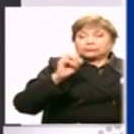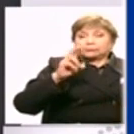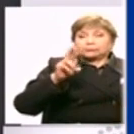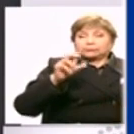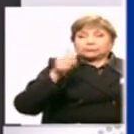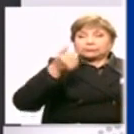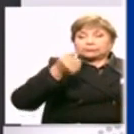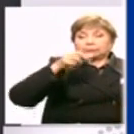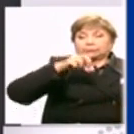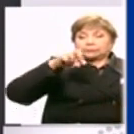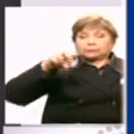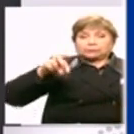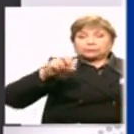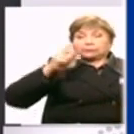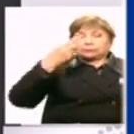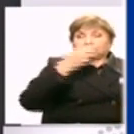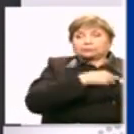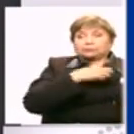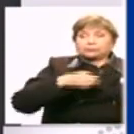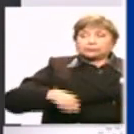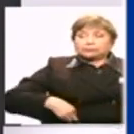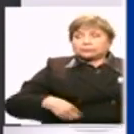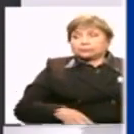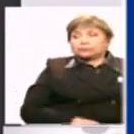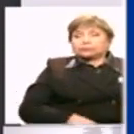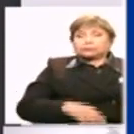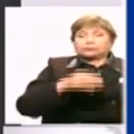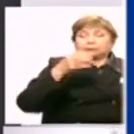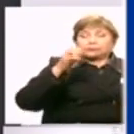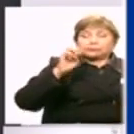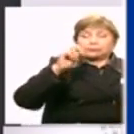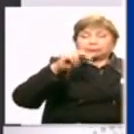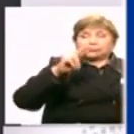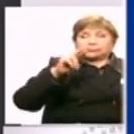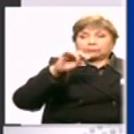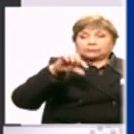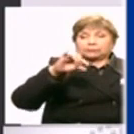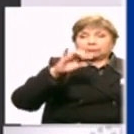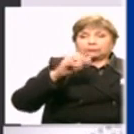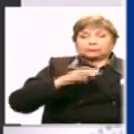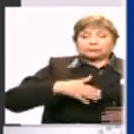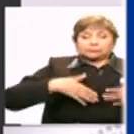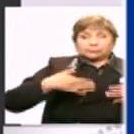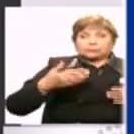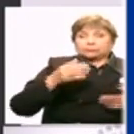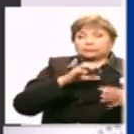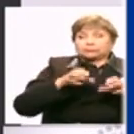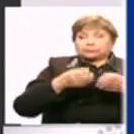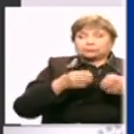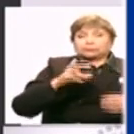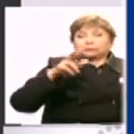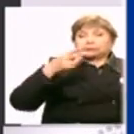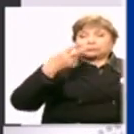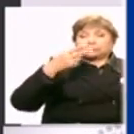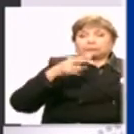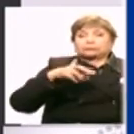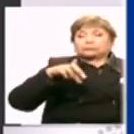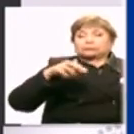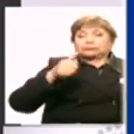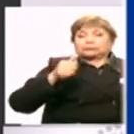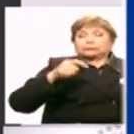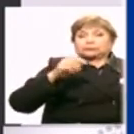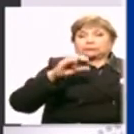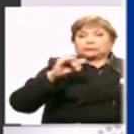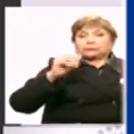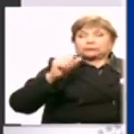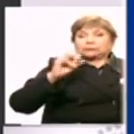ojo, es muy democrático tener posiciones diferentes para finalmente llegar a una decisión partidaria. Y nuestra decisión partidaria es que,